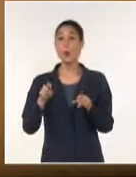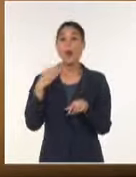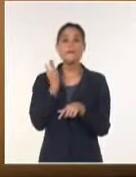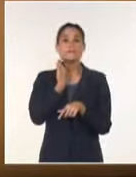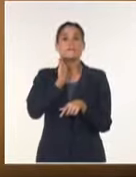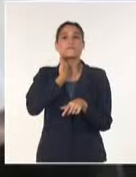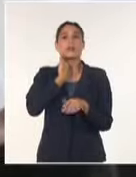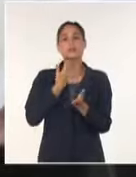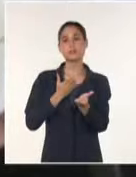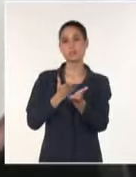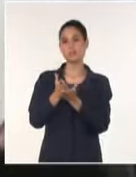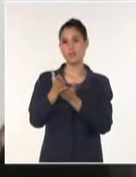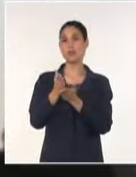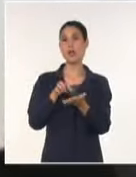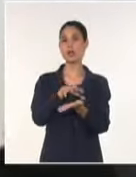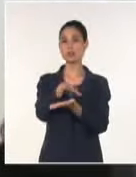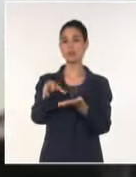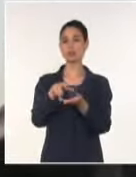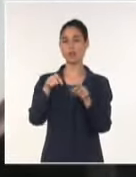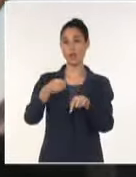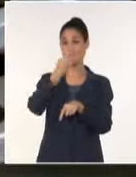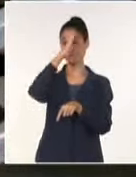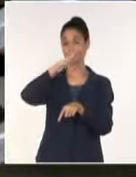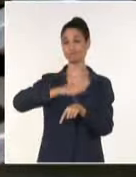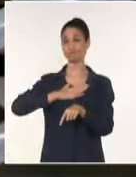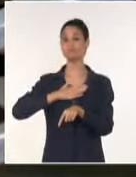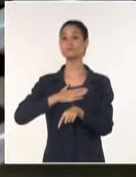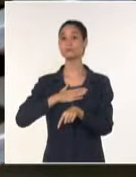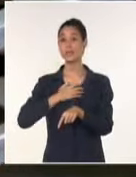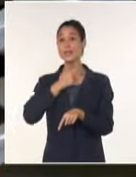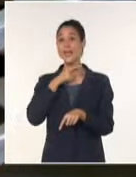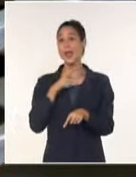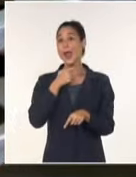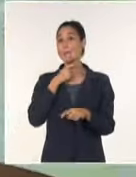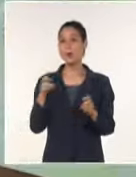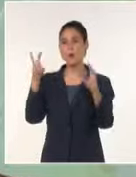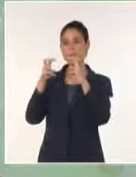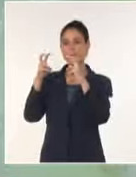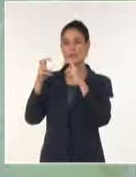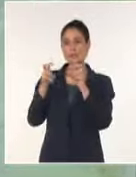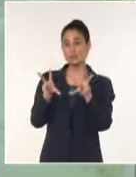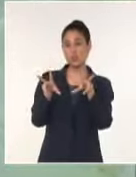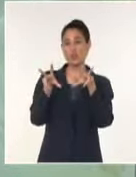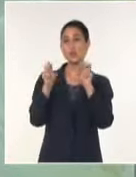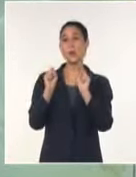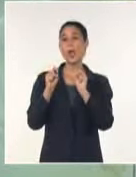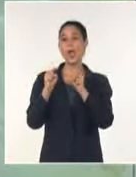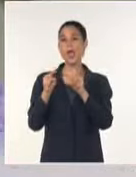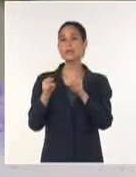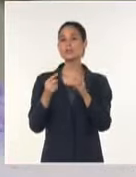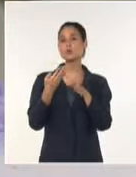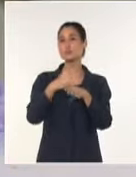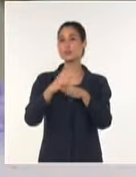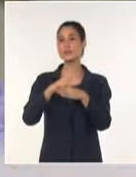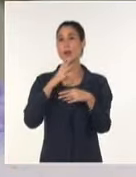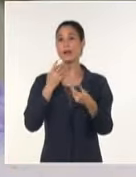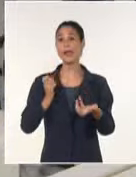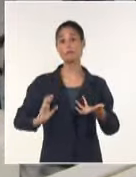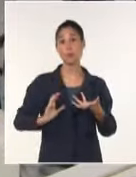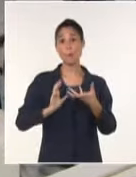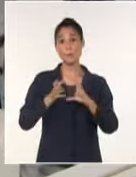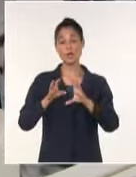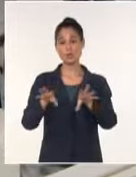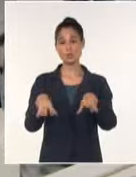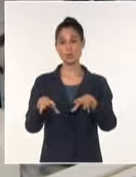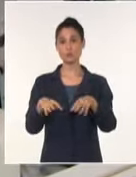en alza en la región de las Américas, por lo que nuevos estudios confirman la complejidad de su evolución clínica. De